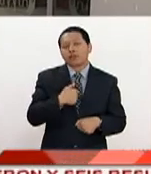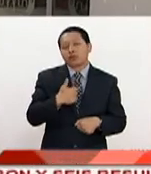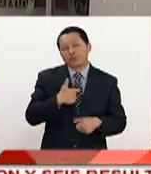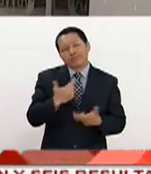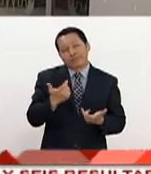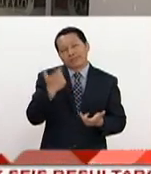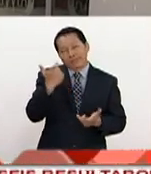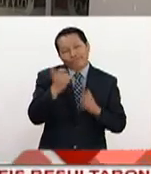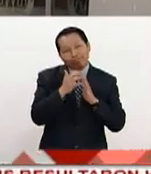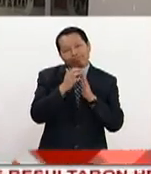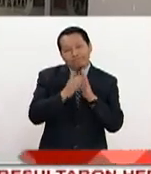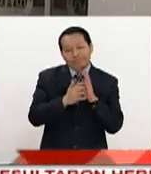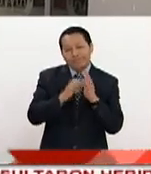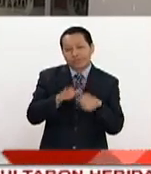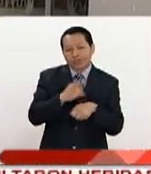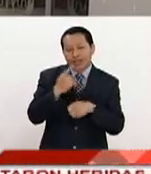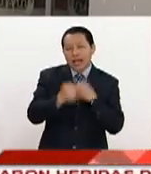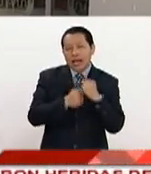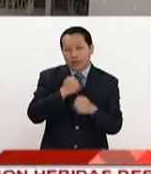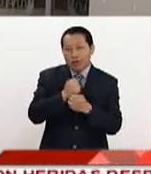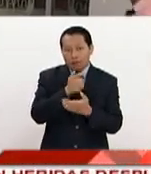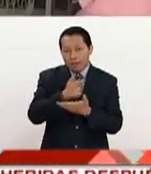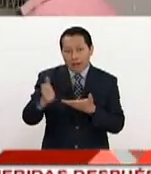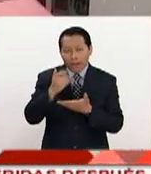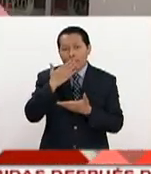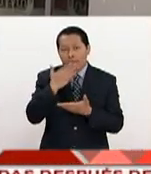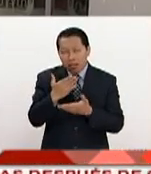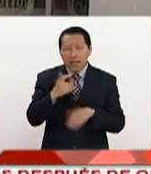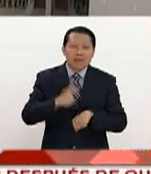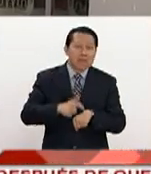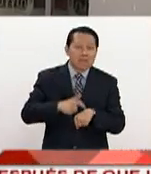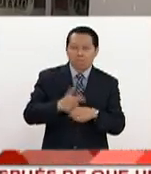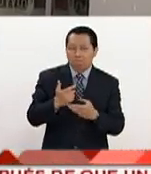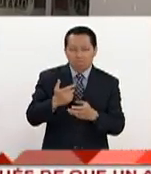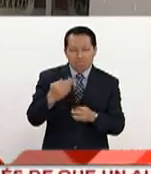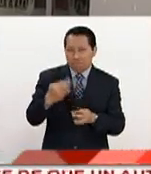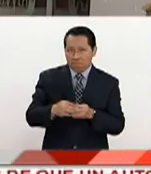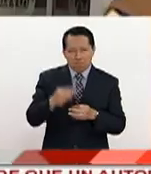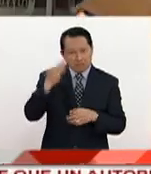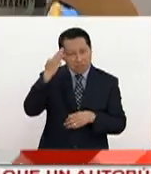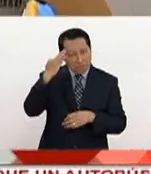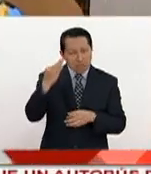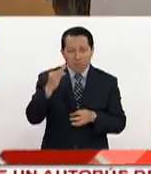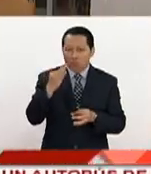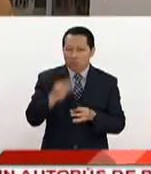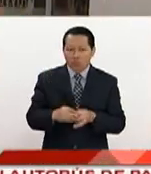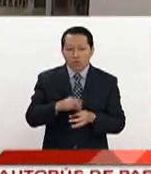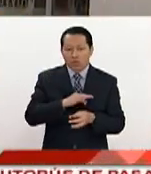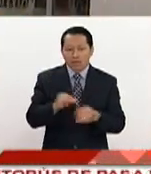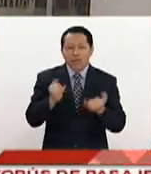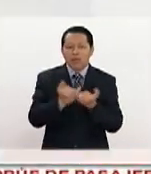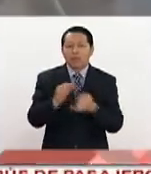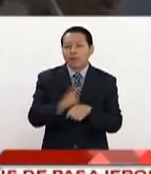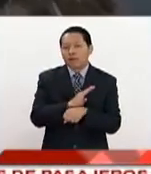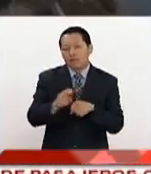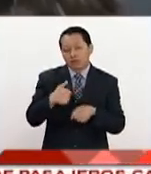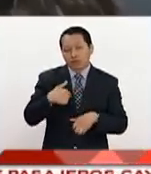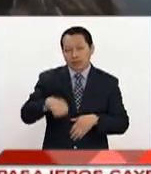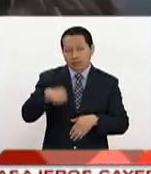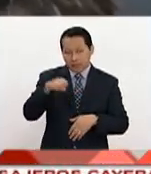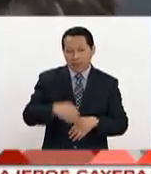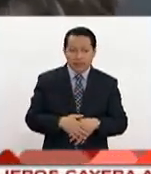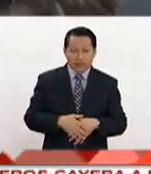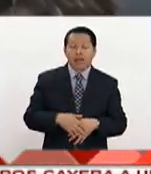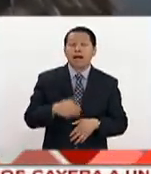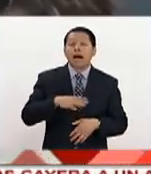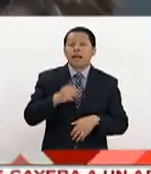ahorro dinero si lo pago anual, me ahorro tiempo, aparte es el beneficio por llegar a esta edad. Las oficinas